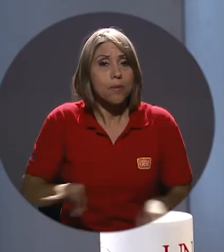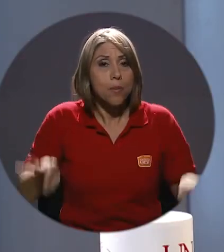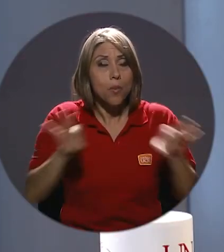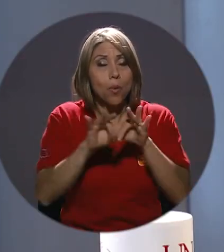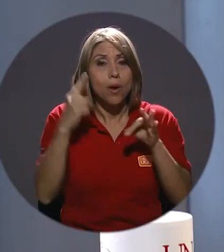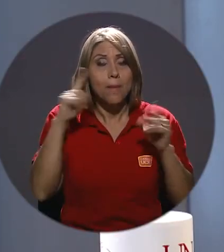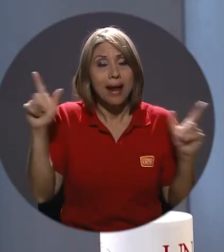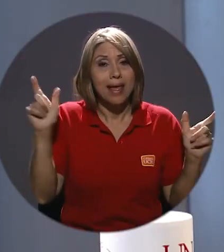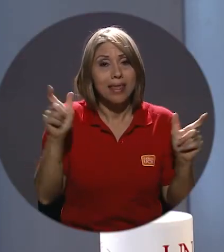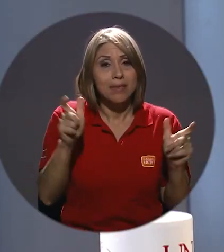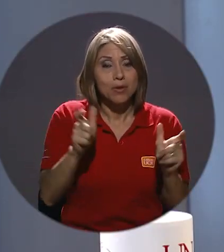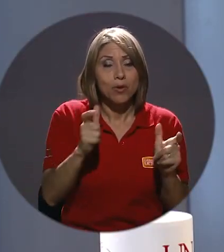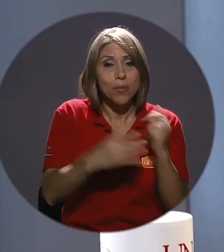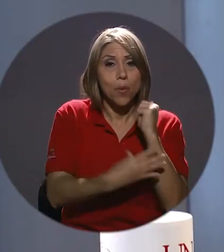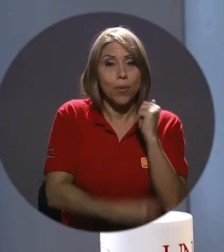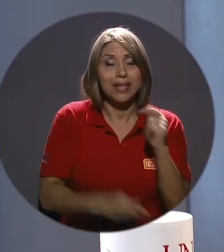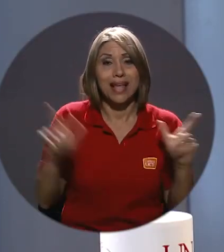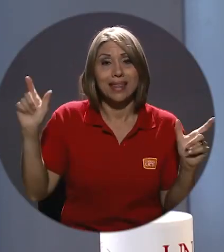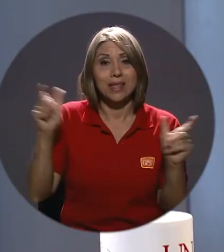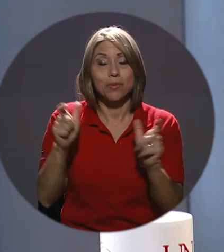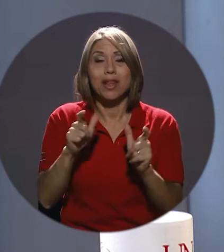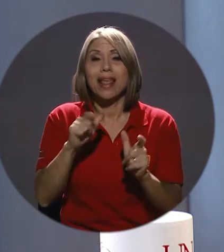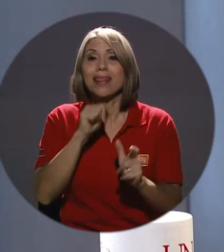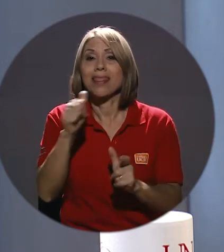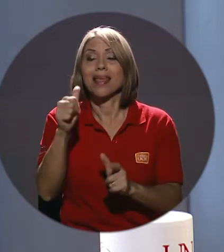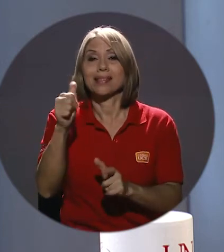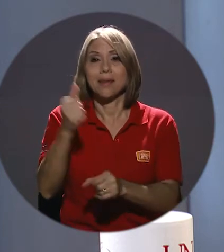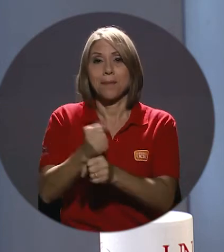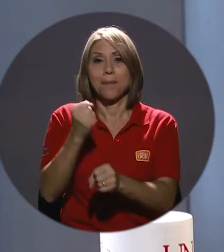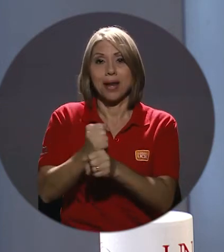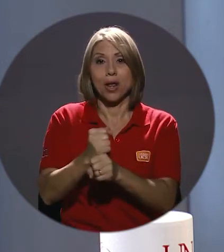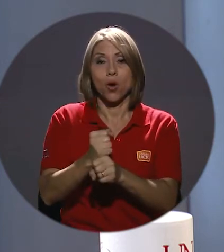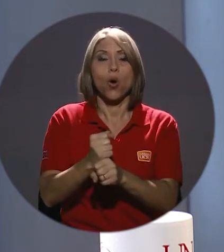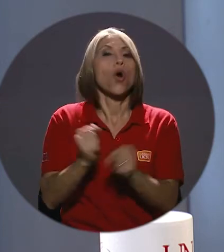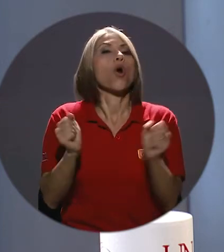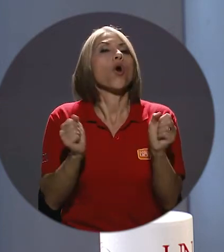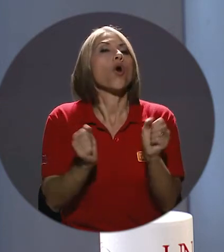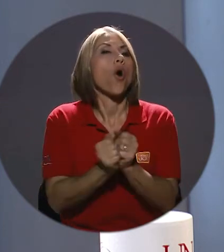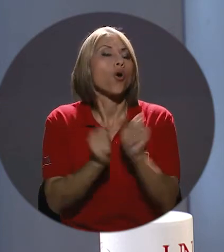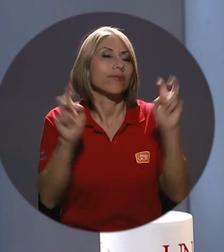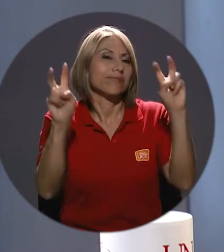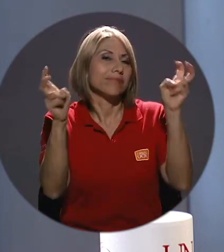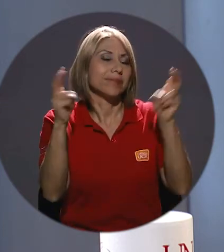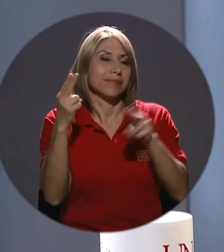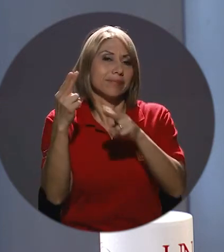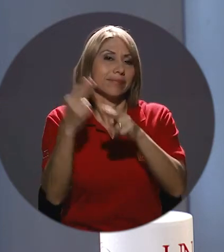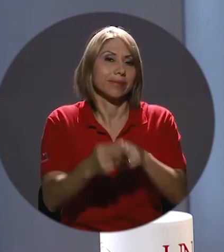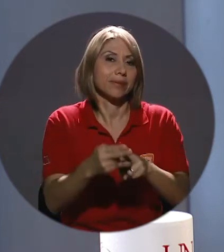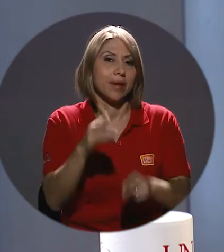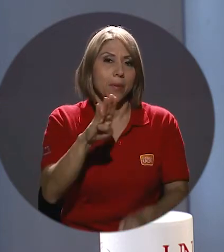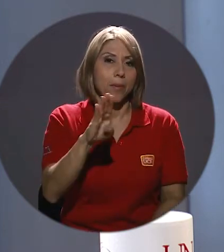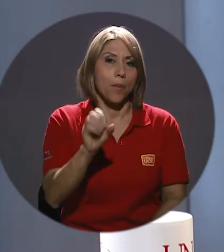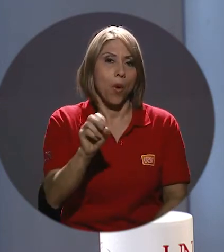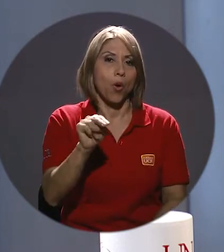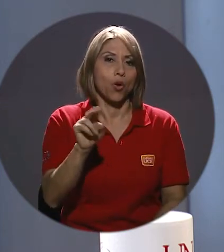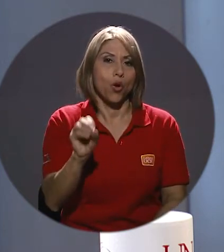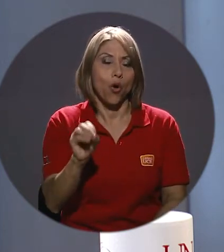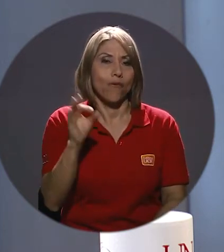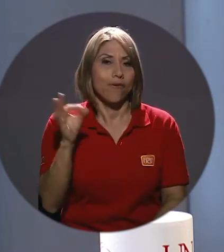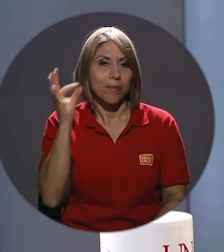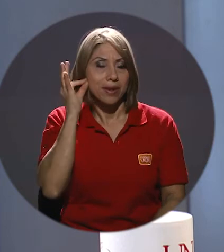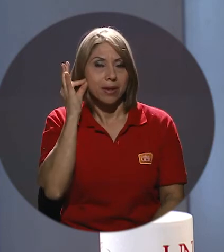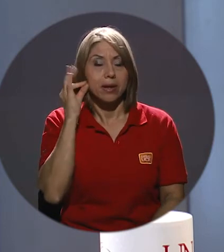en la disminución de la pobreza y del desempleo con este denominado bono femenino, porque la cantidad de mujeres